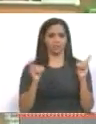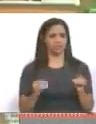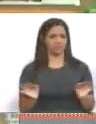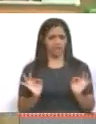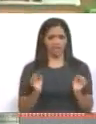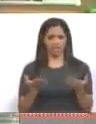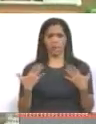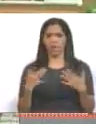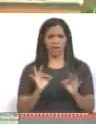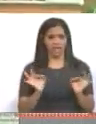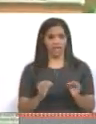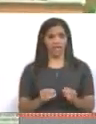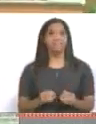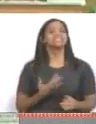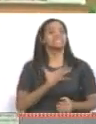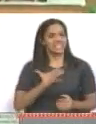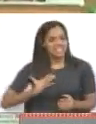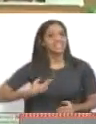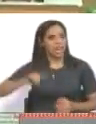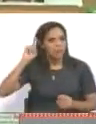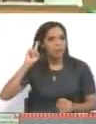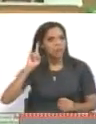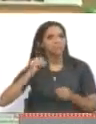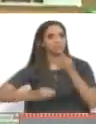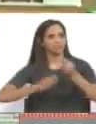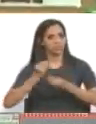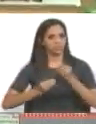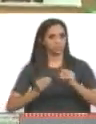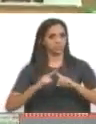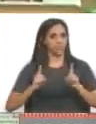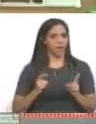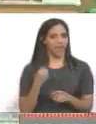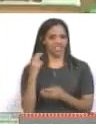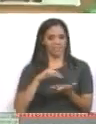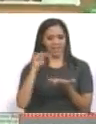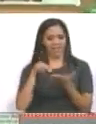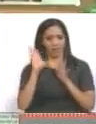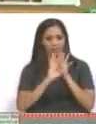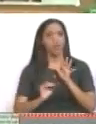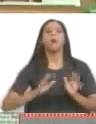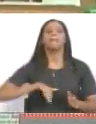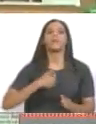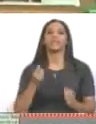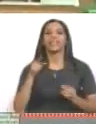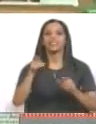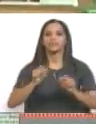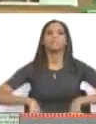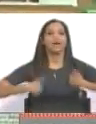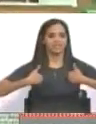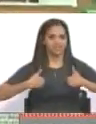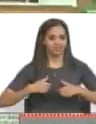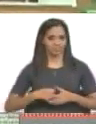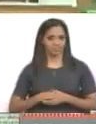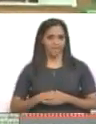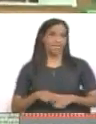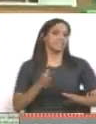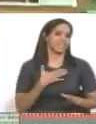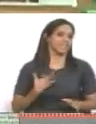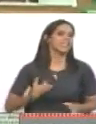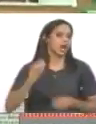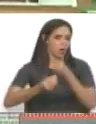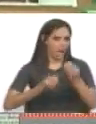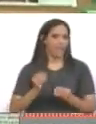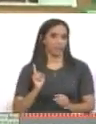nada. Si quisiéramos, lo haríamos. Porque la Asamblea Nacional Constituyente puede eso y más. Si quisiéramos, lo